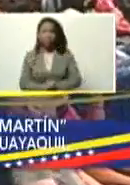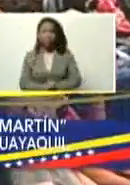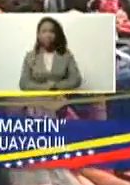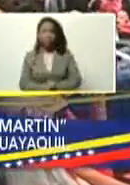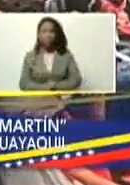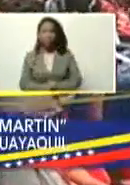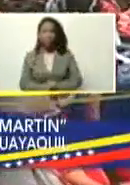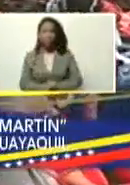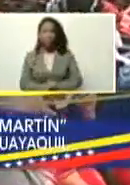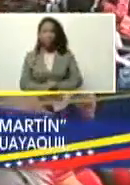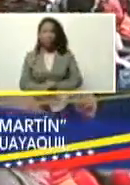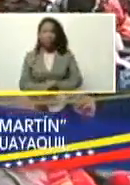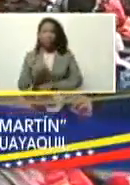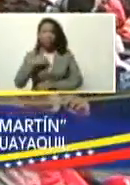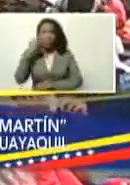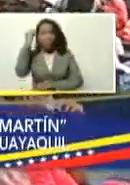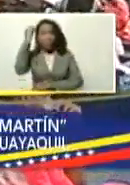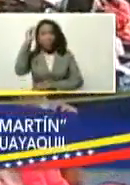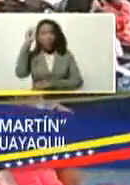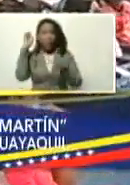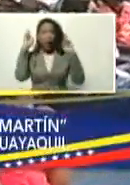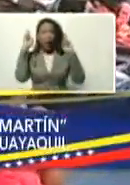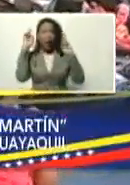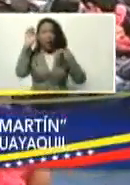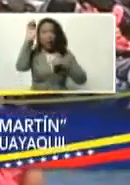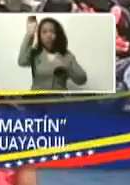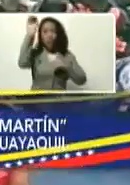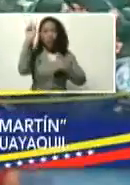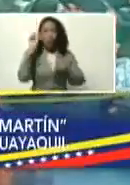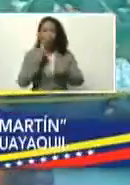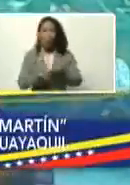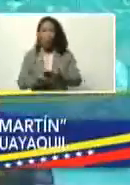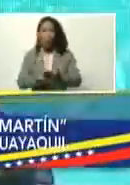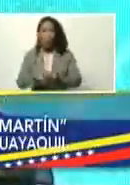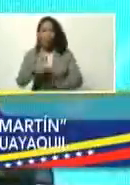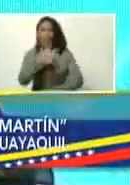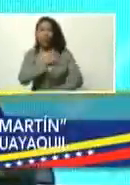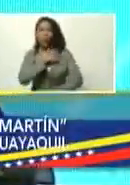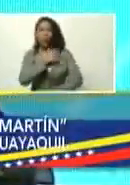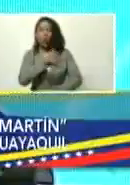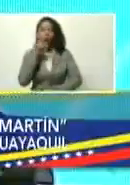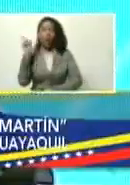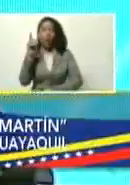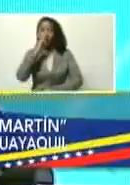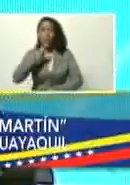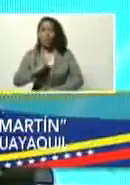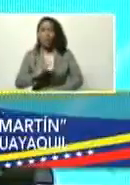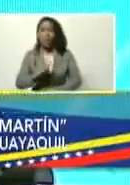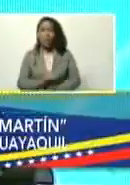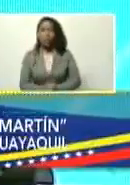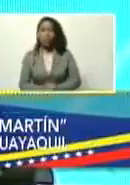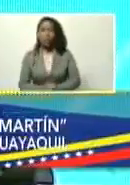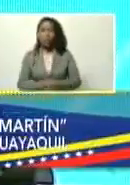con la expectativa que tenemos, que ojalá se cumpla, del triunfo de Lula da Silva en Brasil.